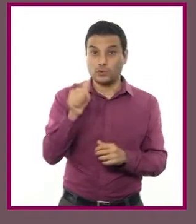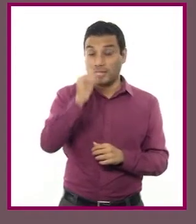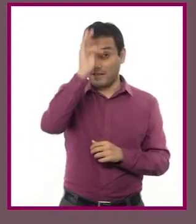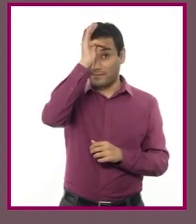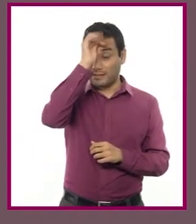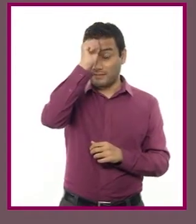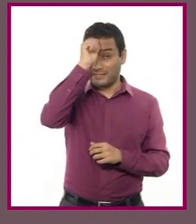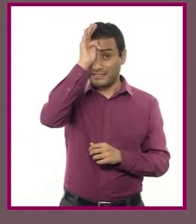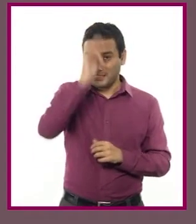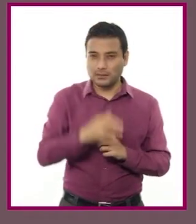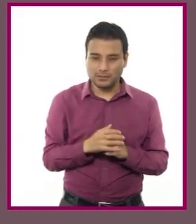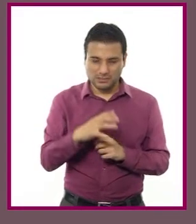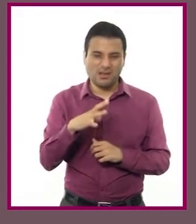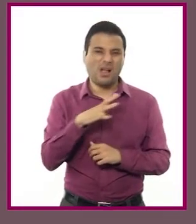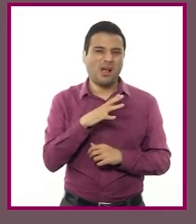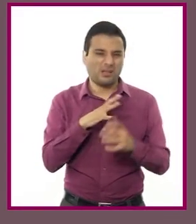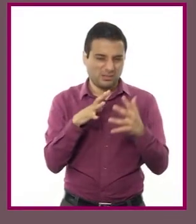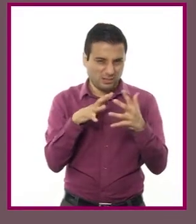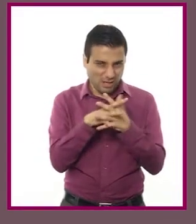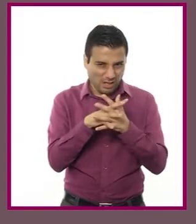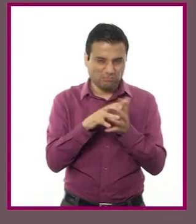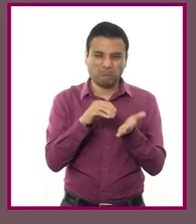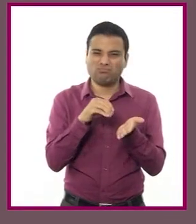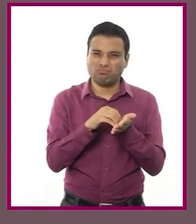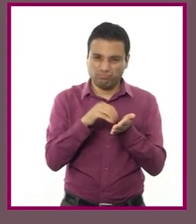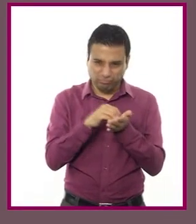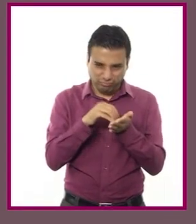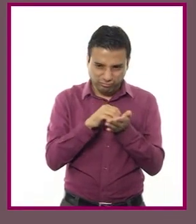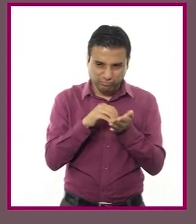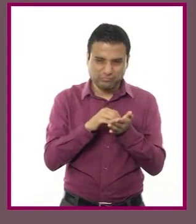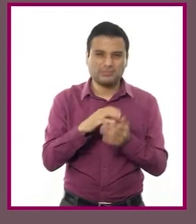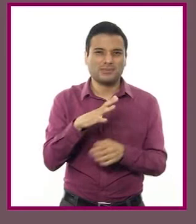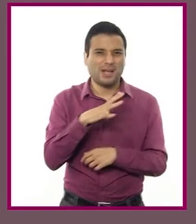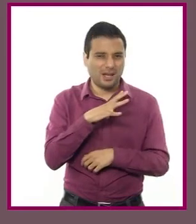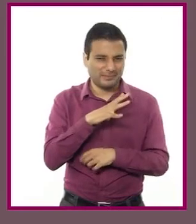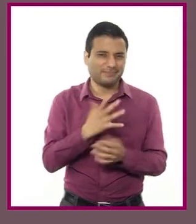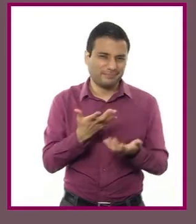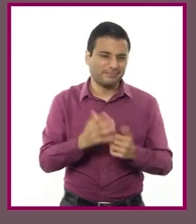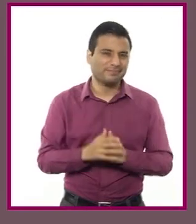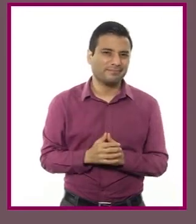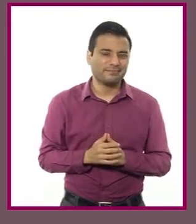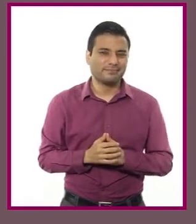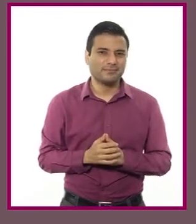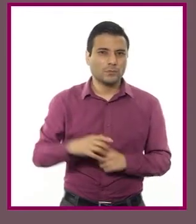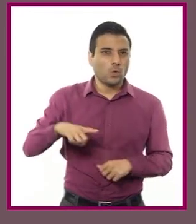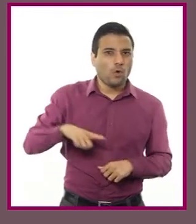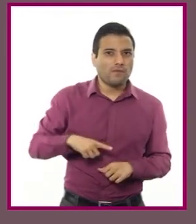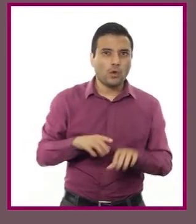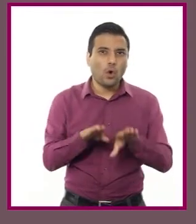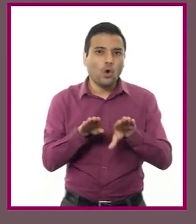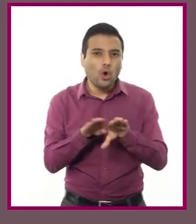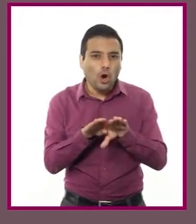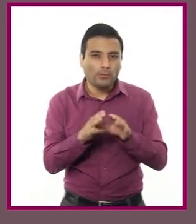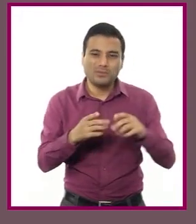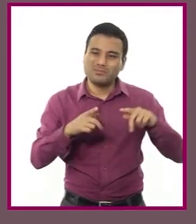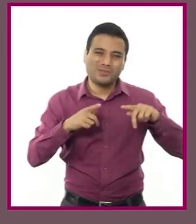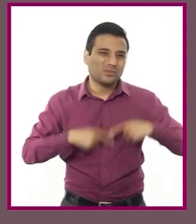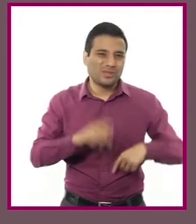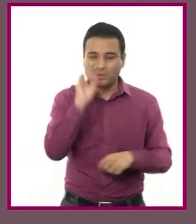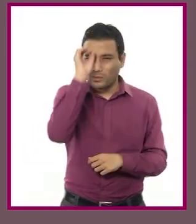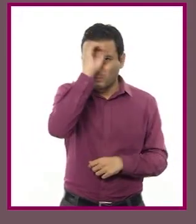visto envuelto en conflictos civiles por las diferentes posturas que existen sobre cómo debería gobernarse aquel país.